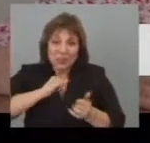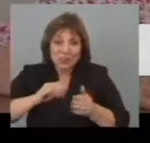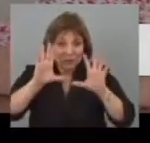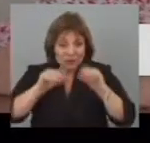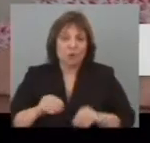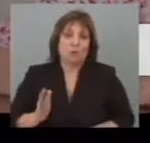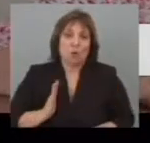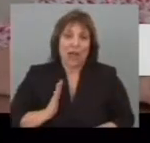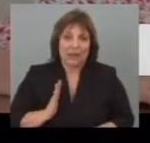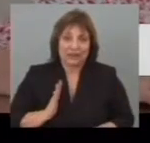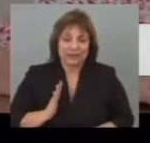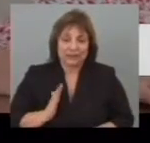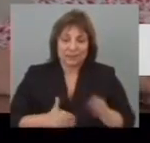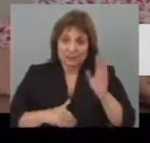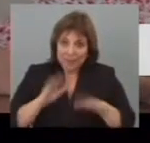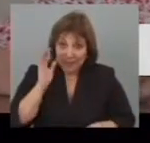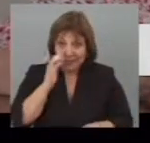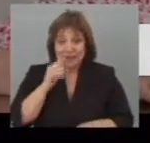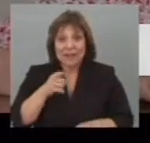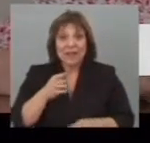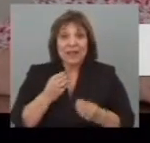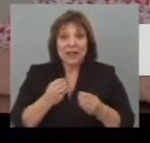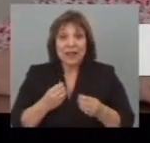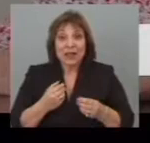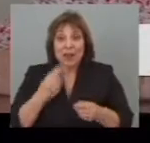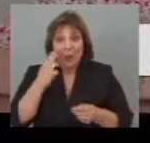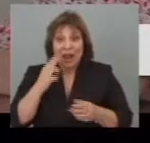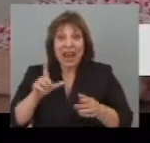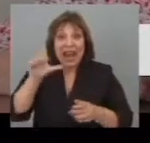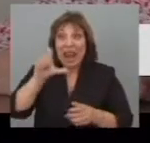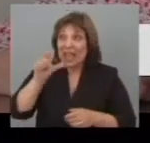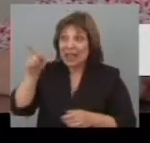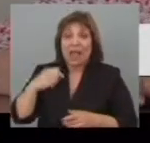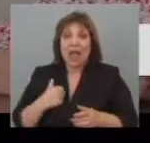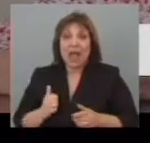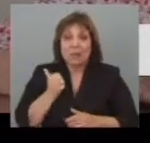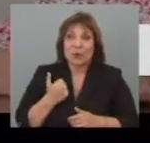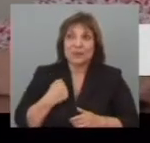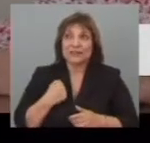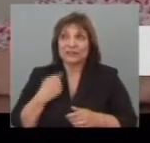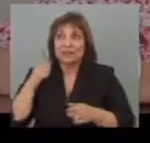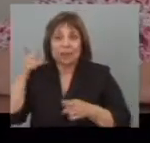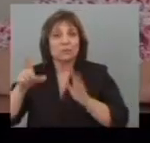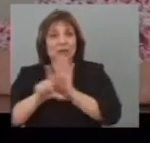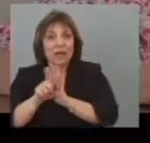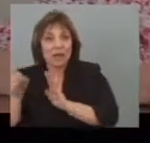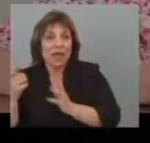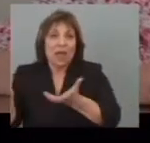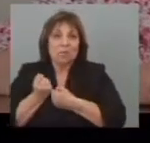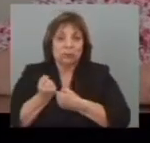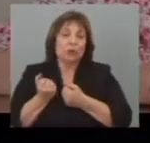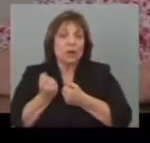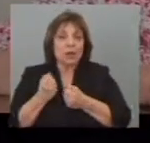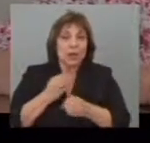hechas por mujeres. Digamos que la que se apropia de esta ley es la mujer. Entonces, hay denuncias